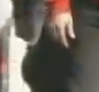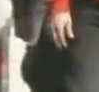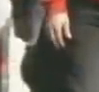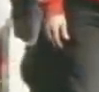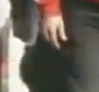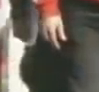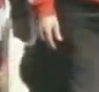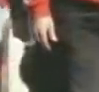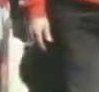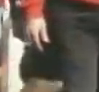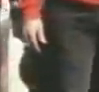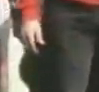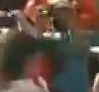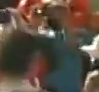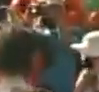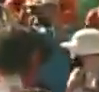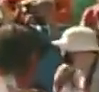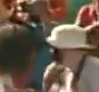bienvenida